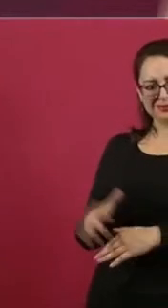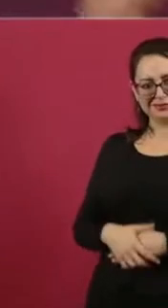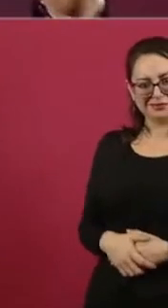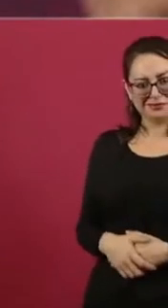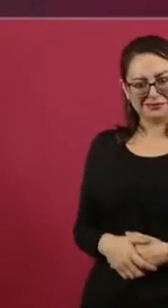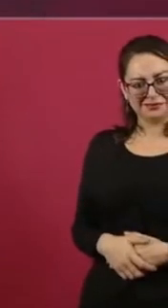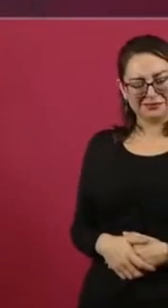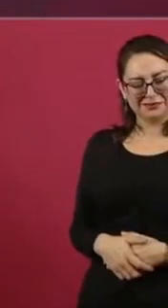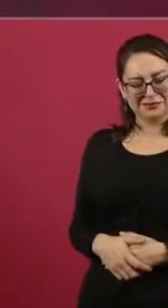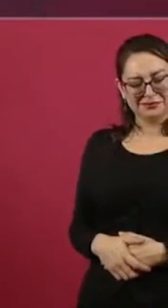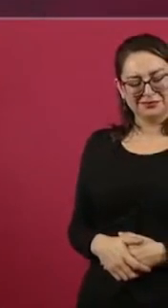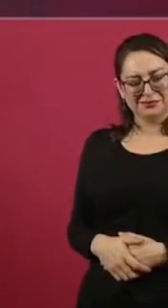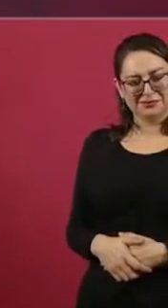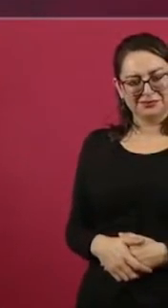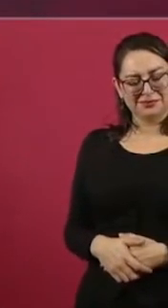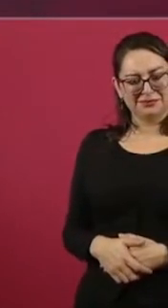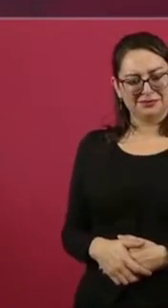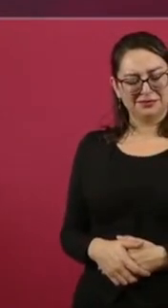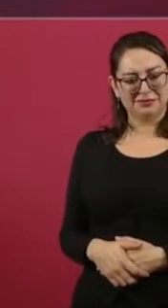debe de